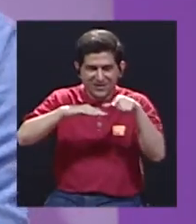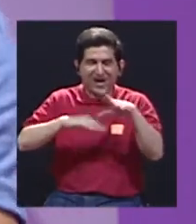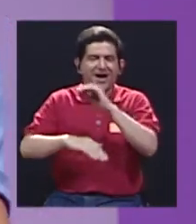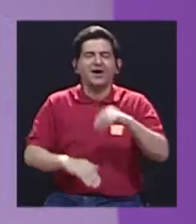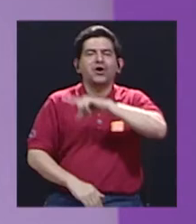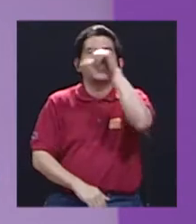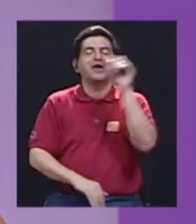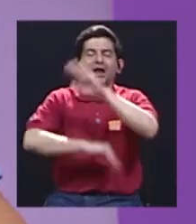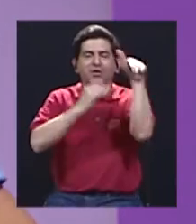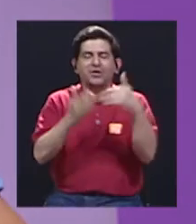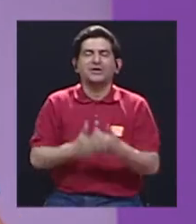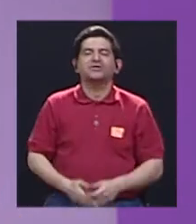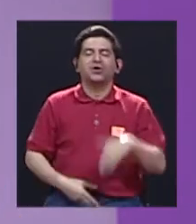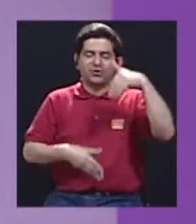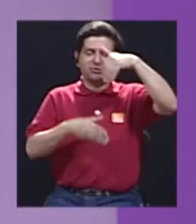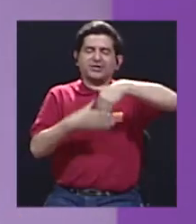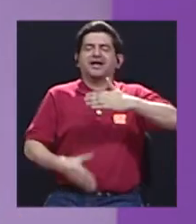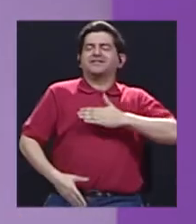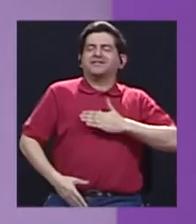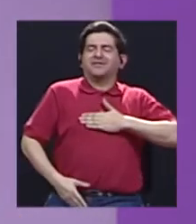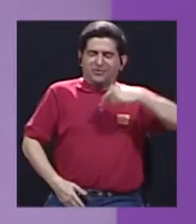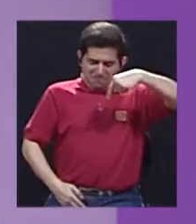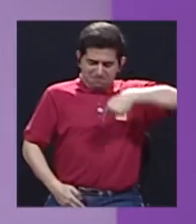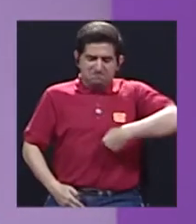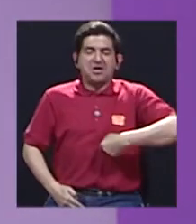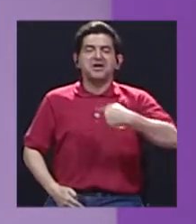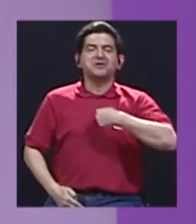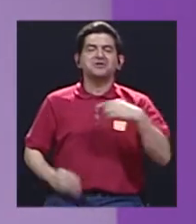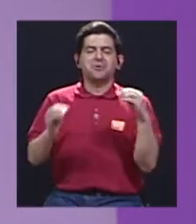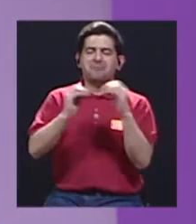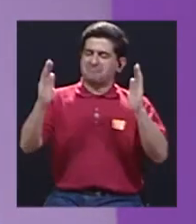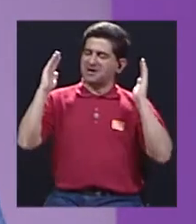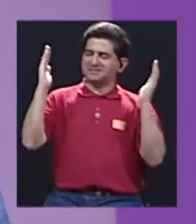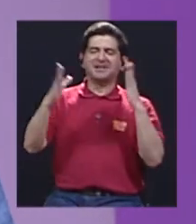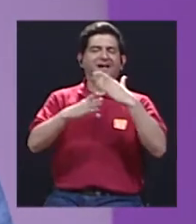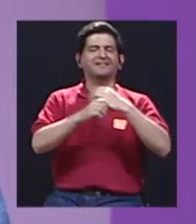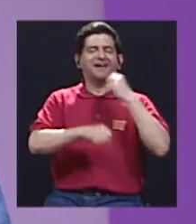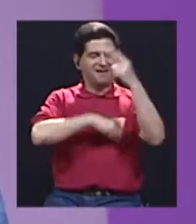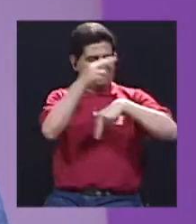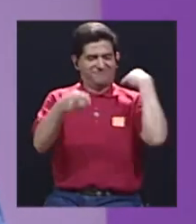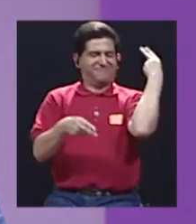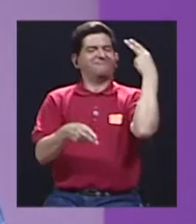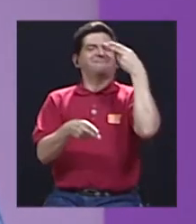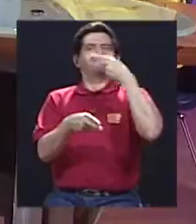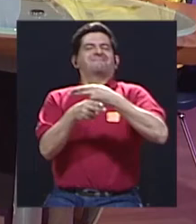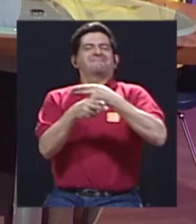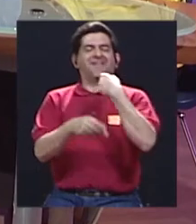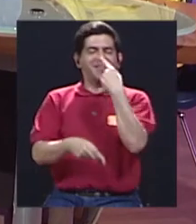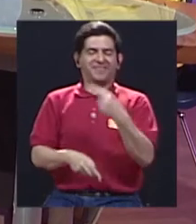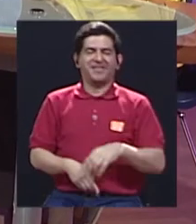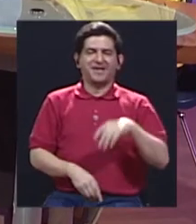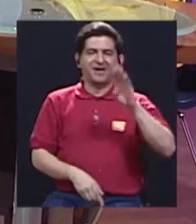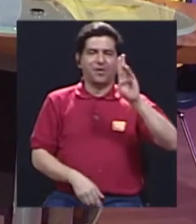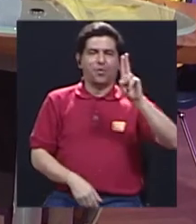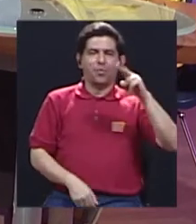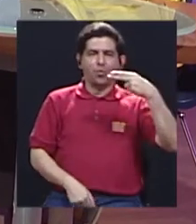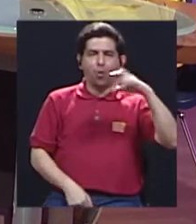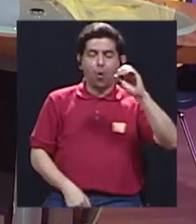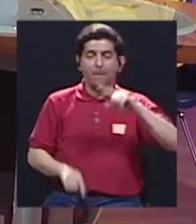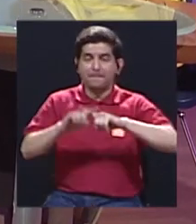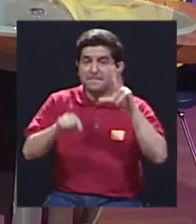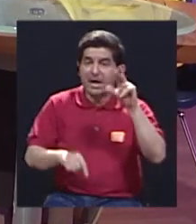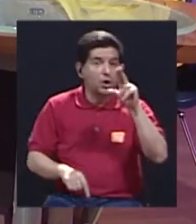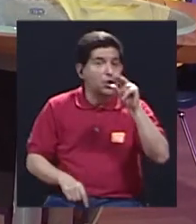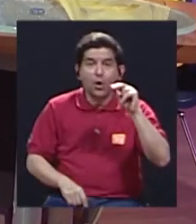adentro y todas existen dentro de mi panza así que yo soy la más grande creación del universo dijo el búho pero